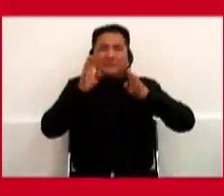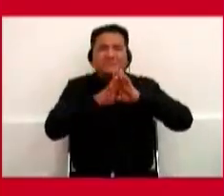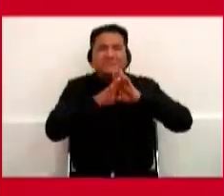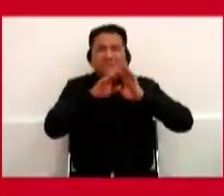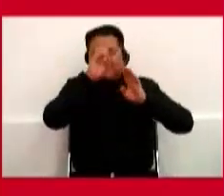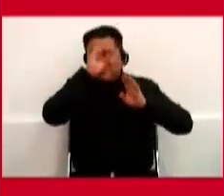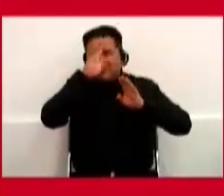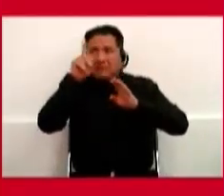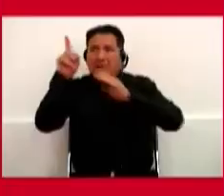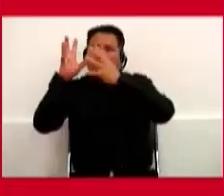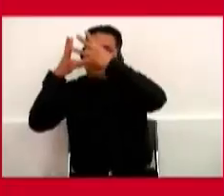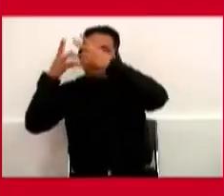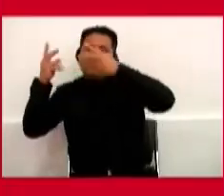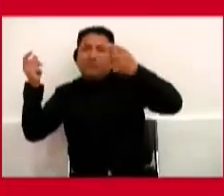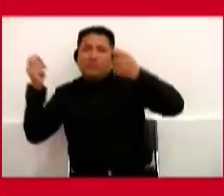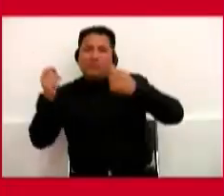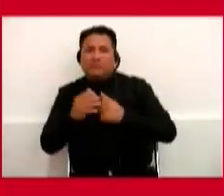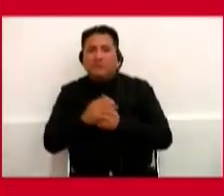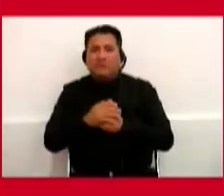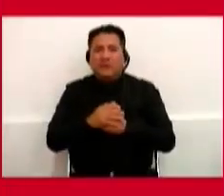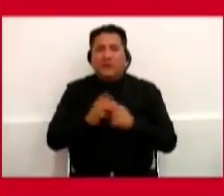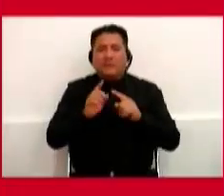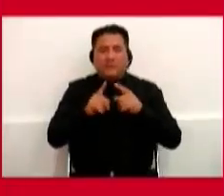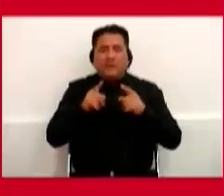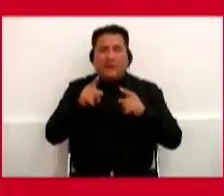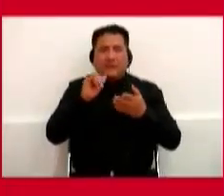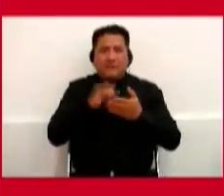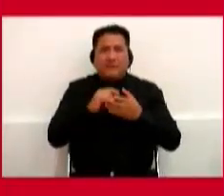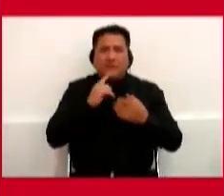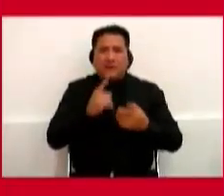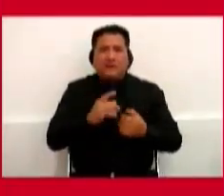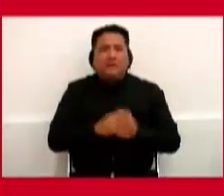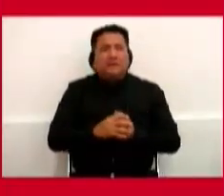definición puede ser muy distinta, así que también va por esa definición.